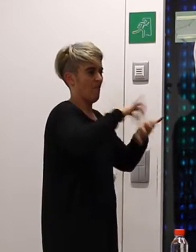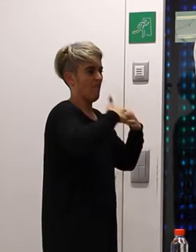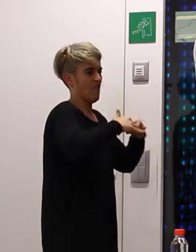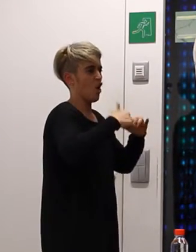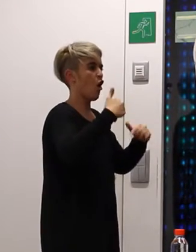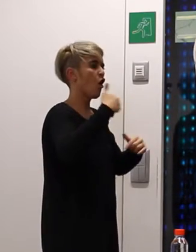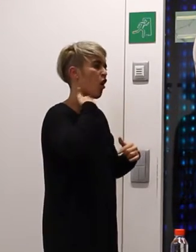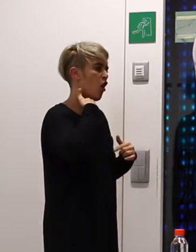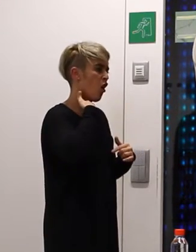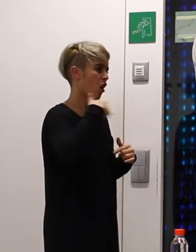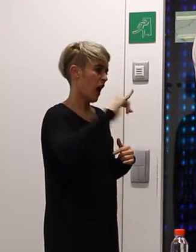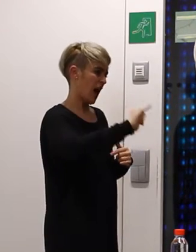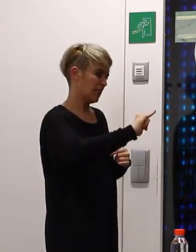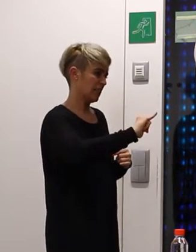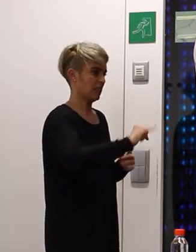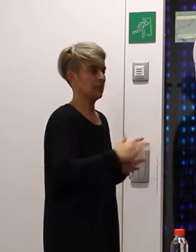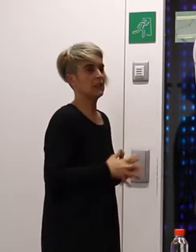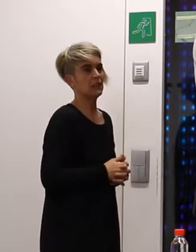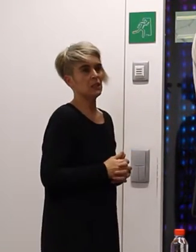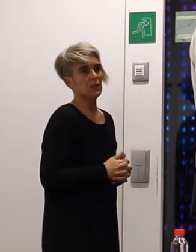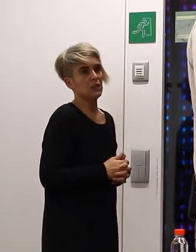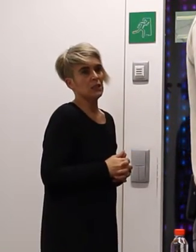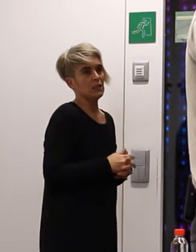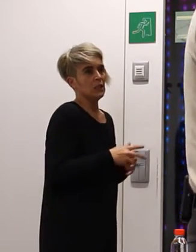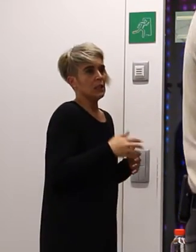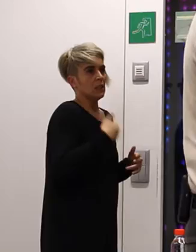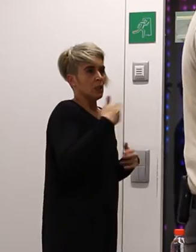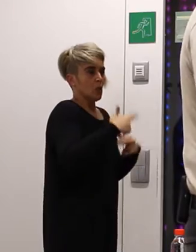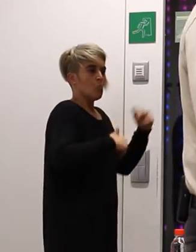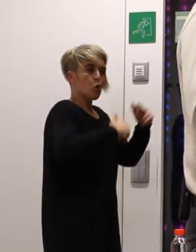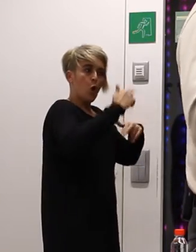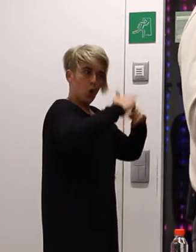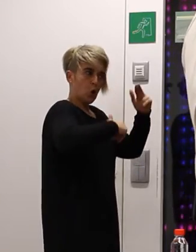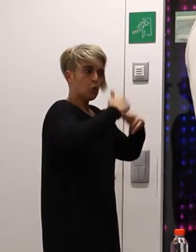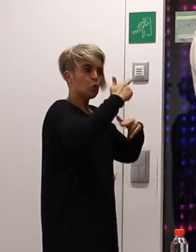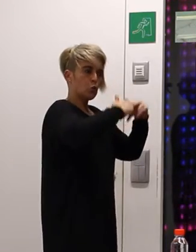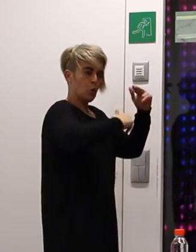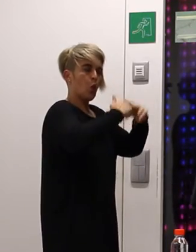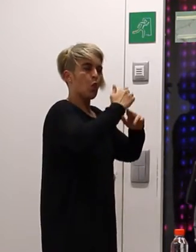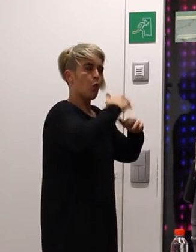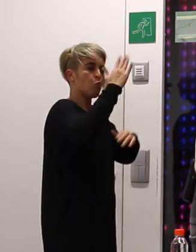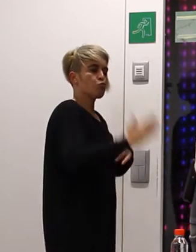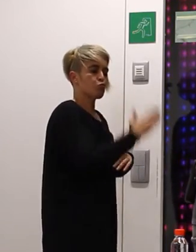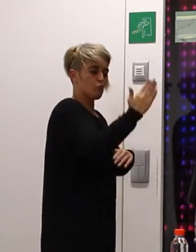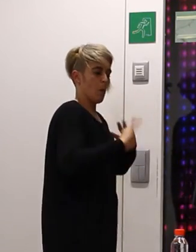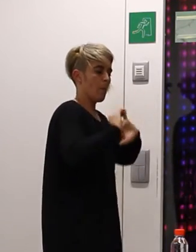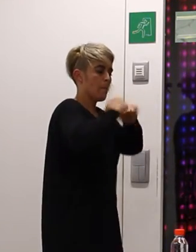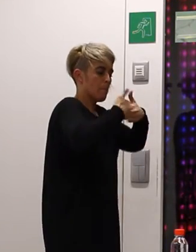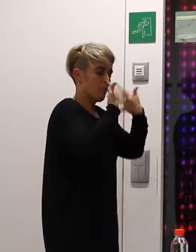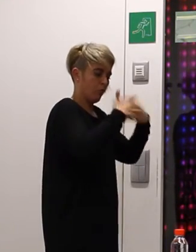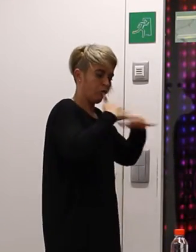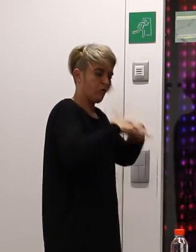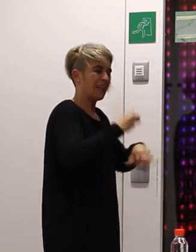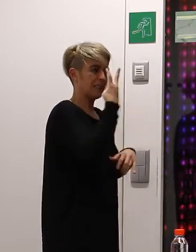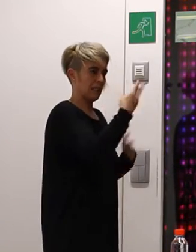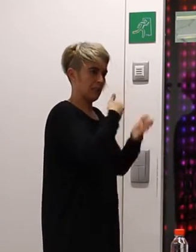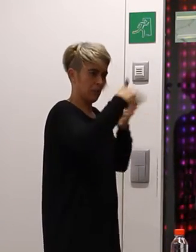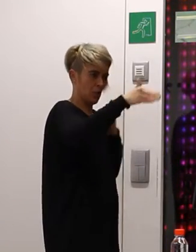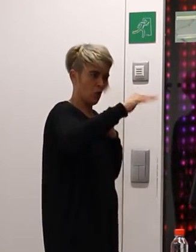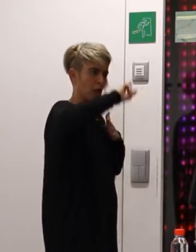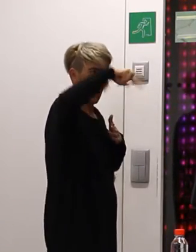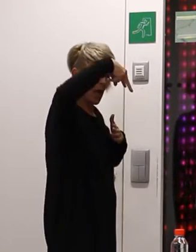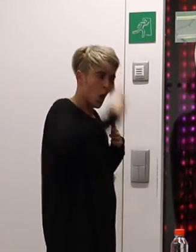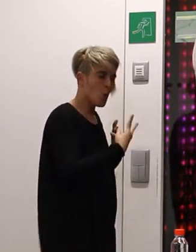hablando, es que la planta de biogás son más de 2 millones de euros lo que cuesta su construcción y puesta en marcha. Y está funcionando, ya con éxito, pese a